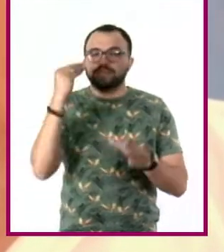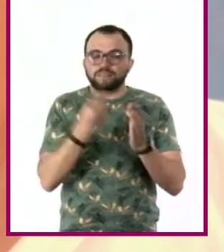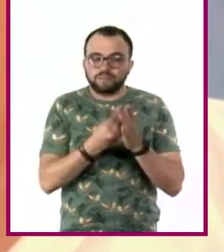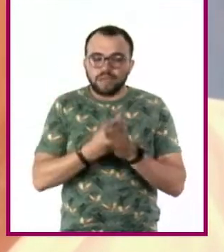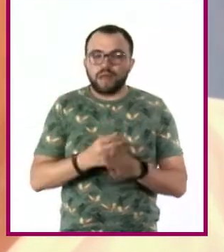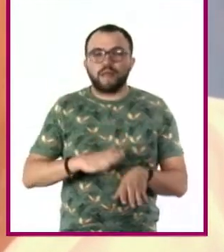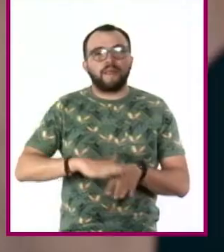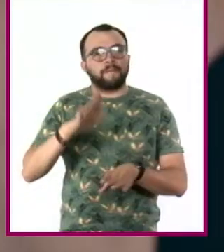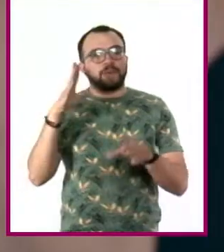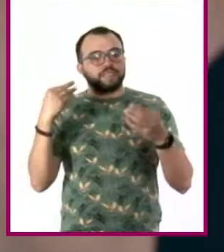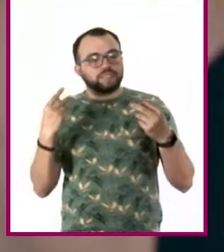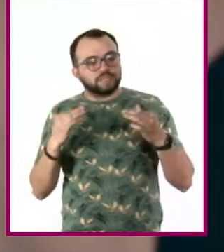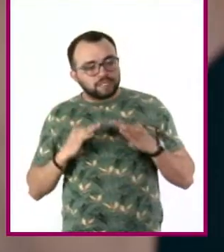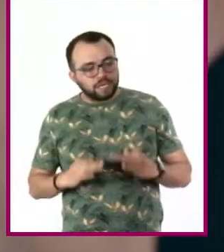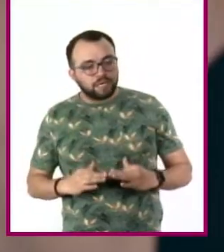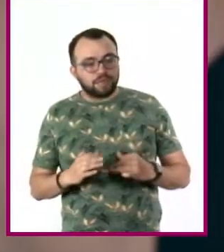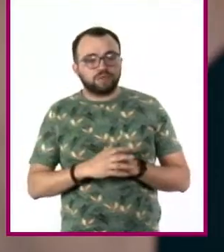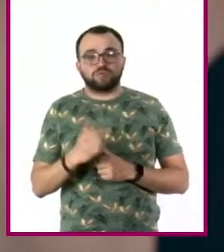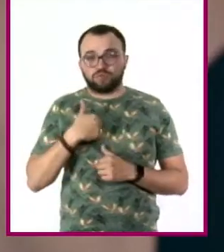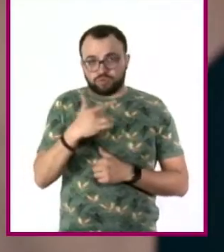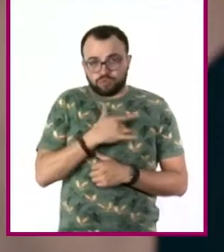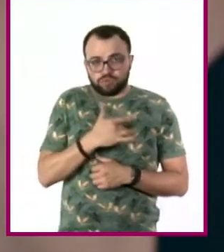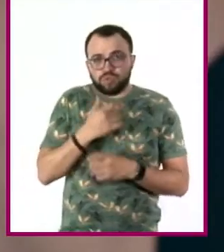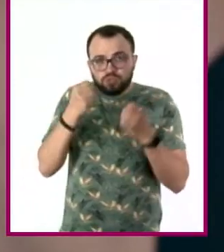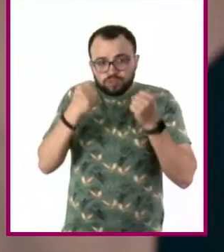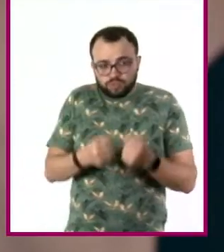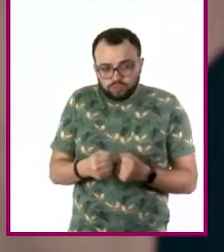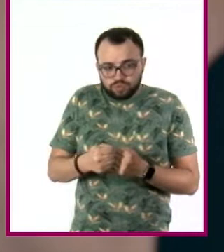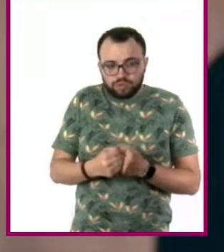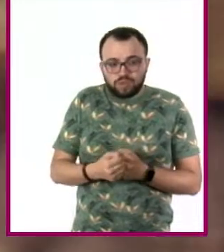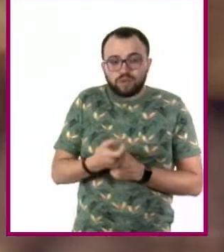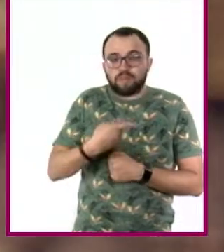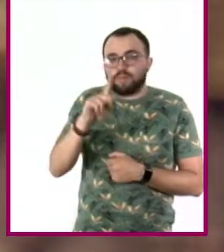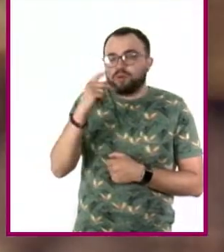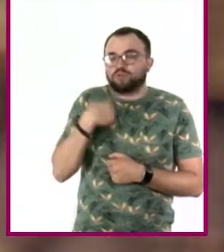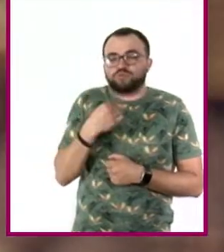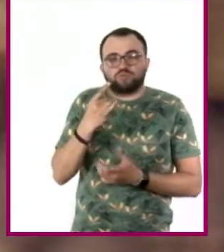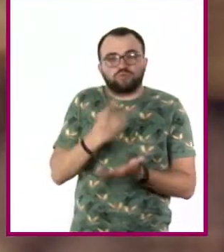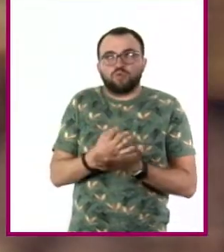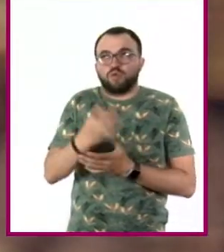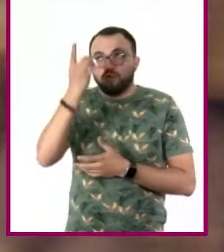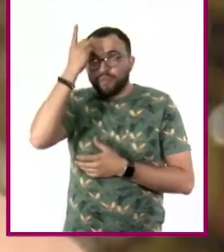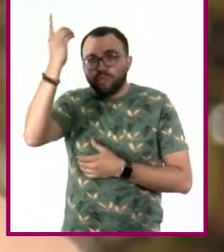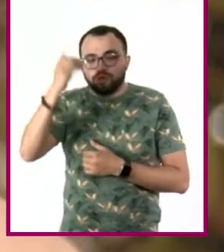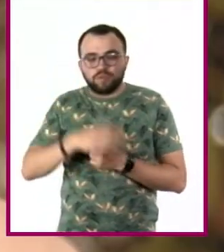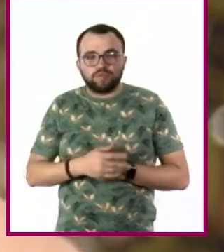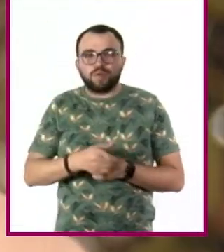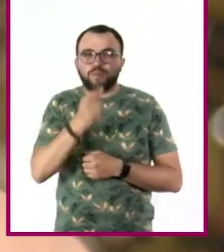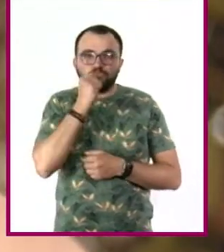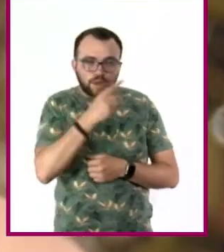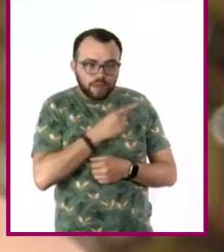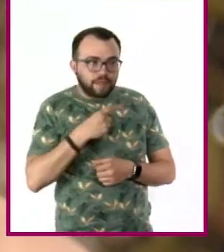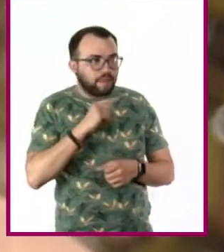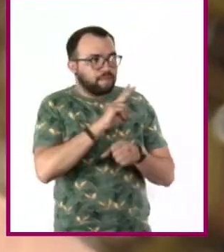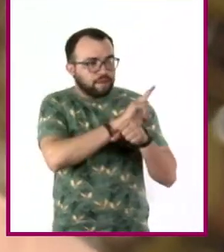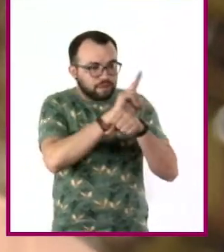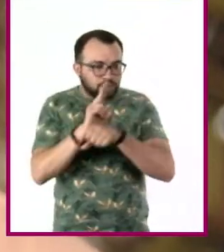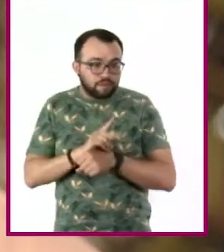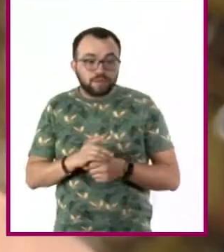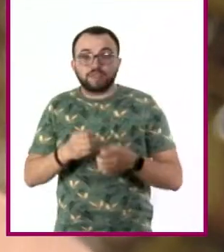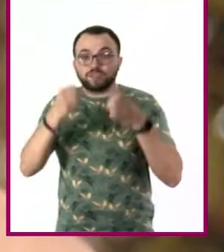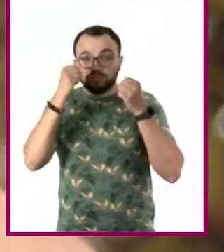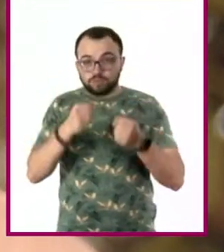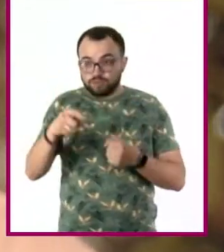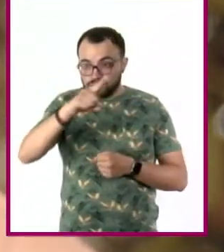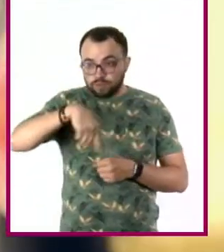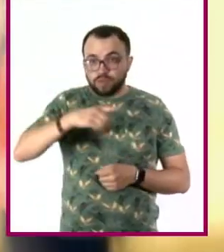estar más tranquilos. Yo me siento segura, pero es solo con Dios. La policía ande vigilando. La seguridad es un derecho que deberíamos tener